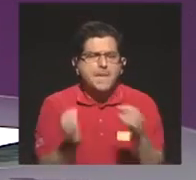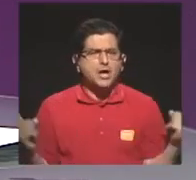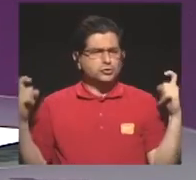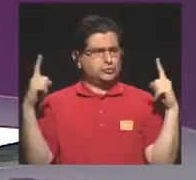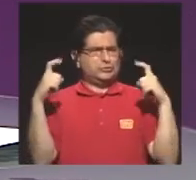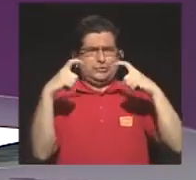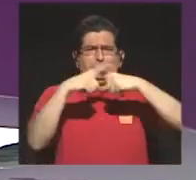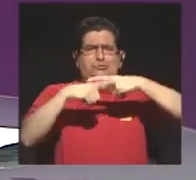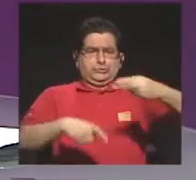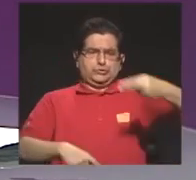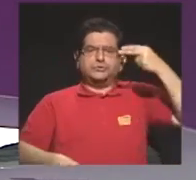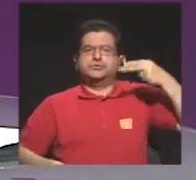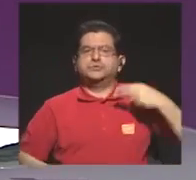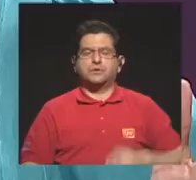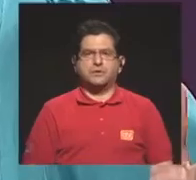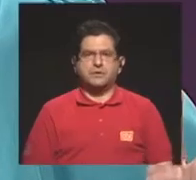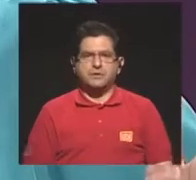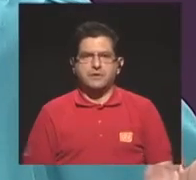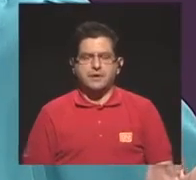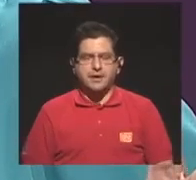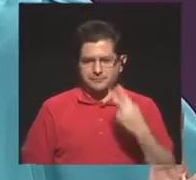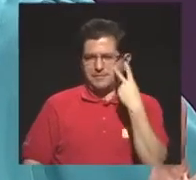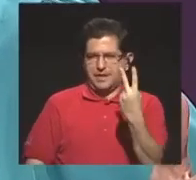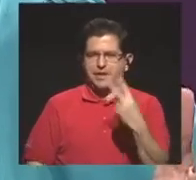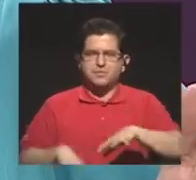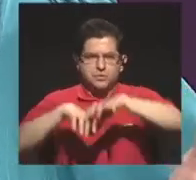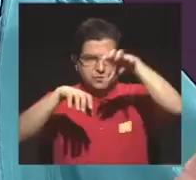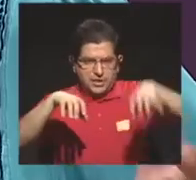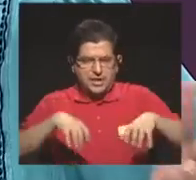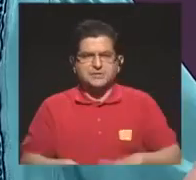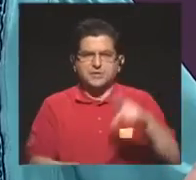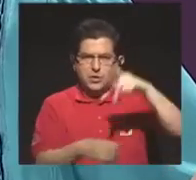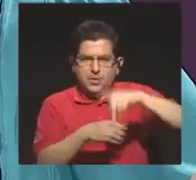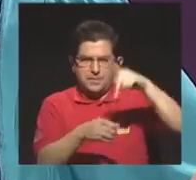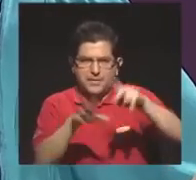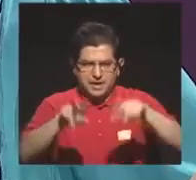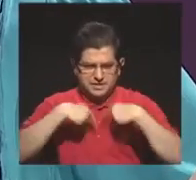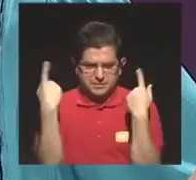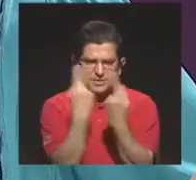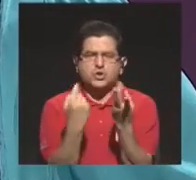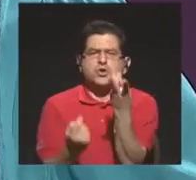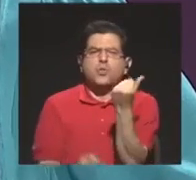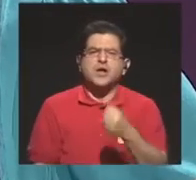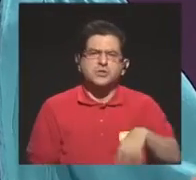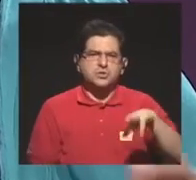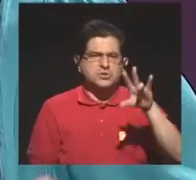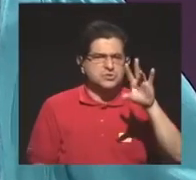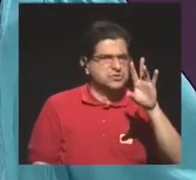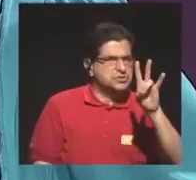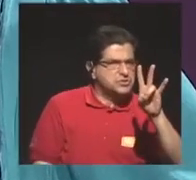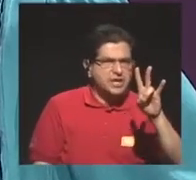que hay en la historia. A ver, hay cantones que el promedio de participación de partidos en los cantones anda en que unos 7, 8 partidos. ¿No?